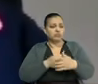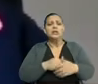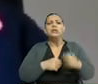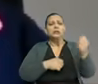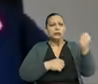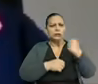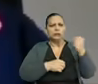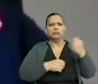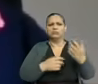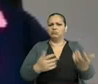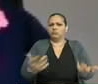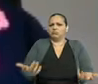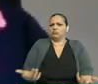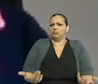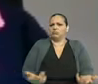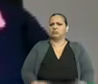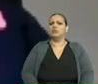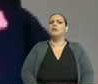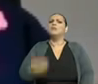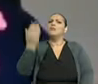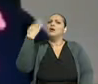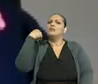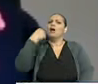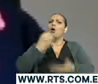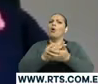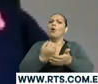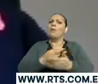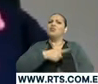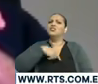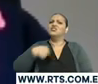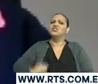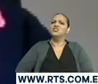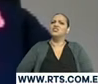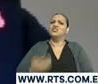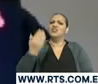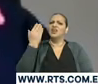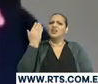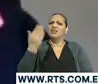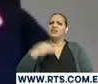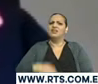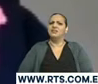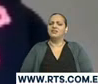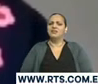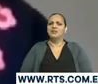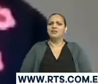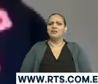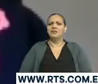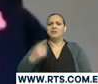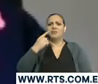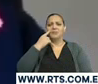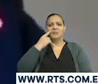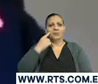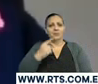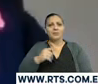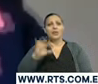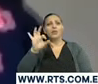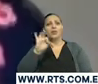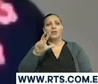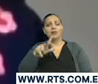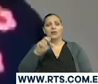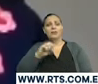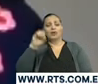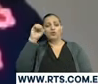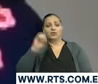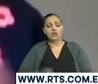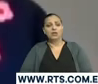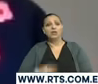pruebas inglesas, que su capacidad de identificar el virus llega al 93%. Sin